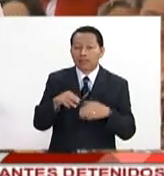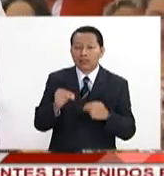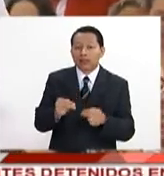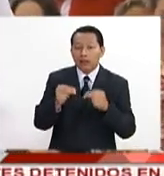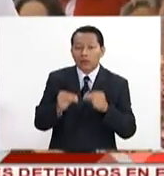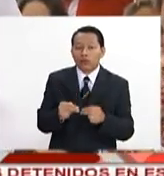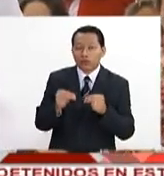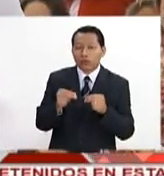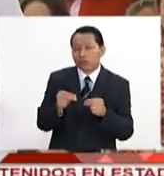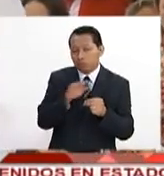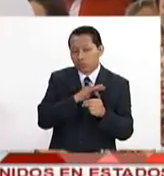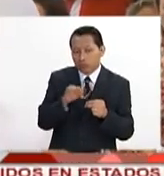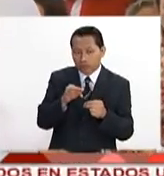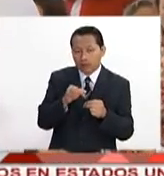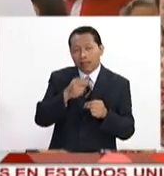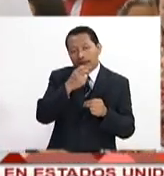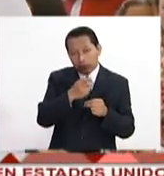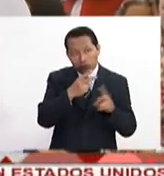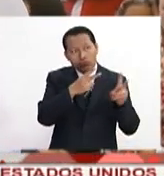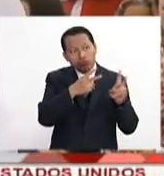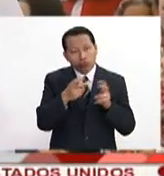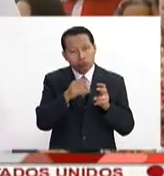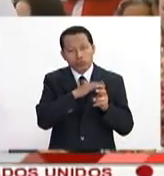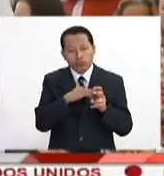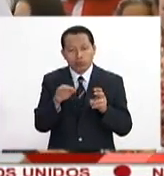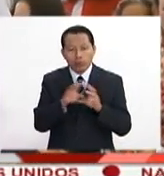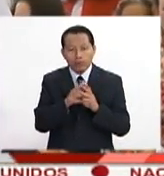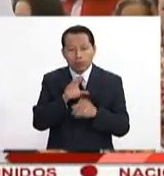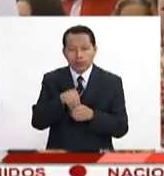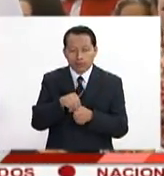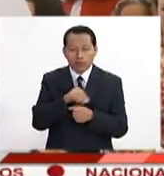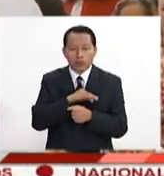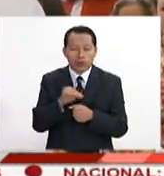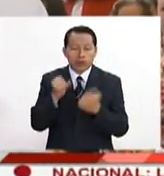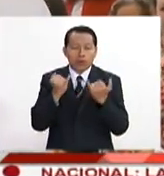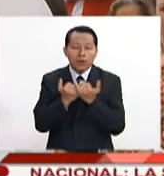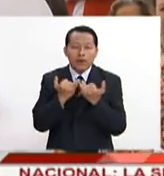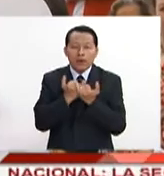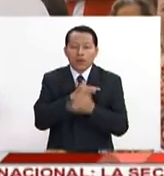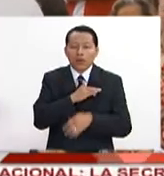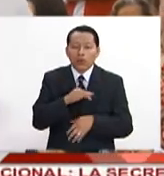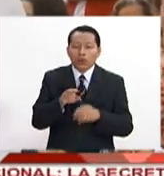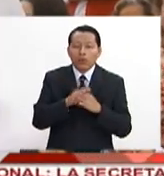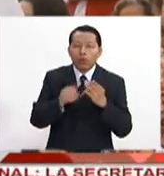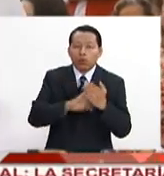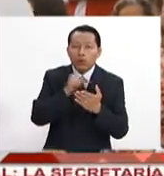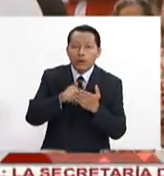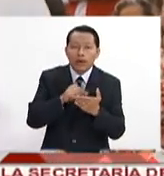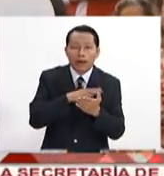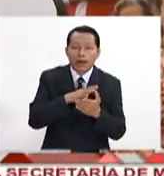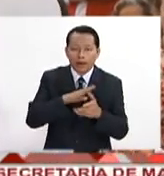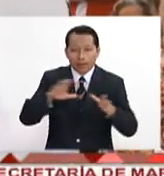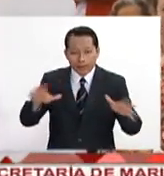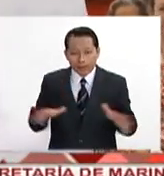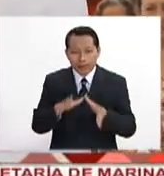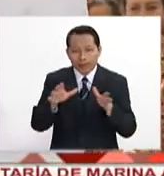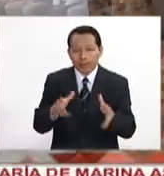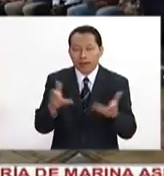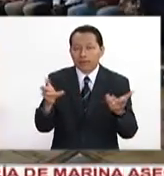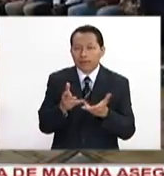así traducir la remesa no solo en inclusión, sino también en un espacio de impulso